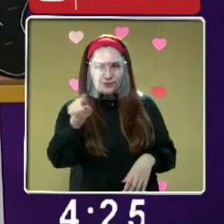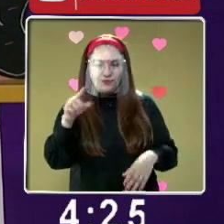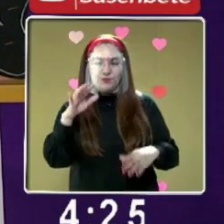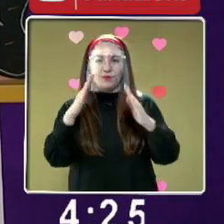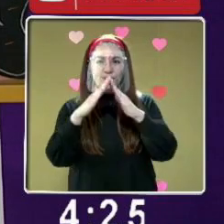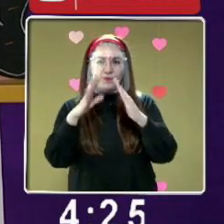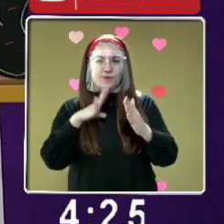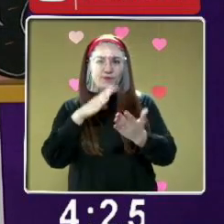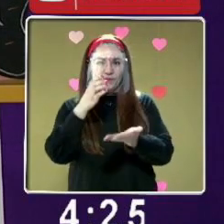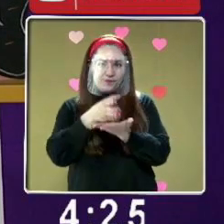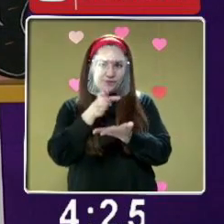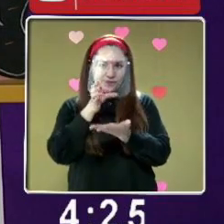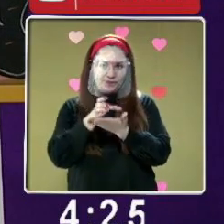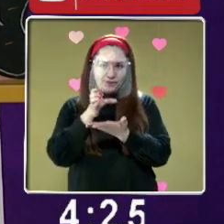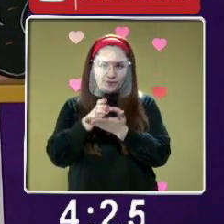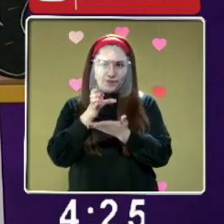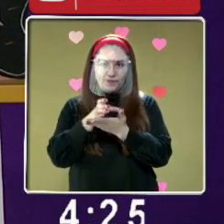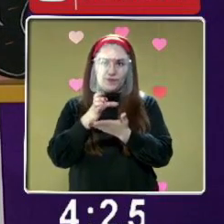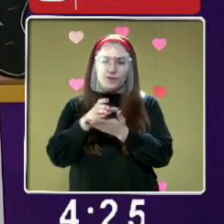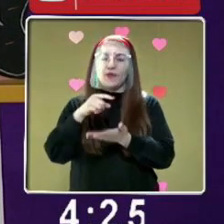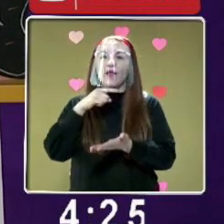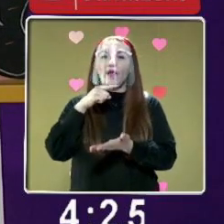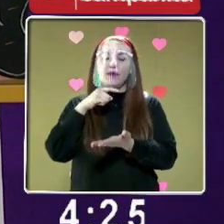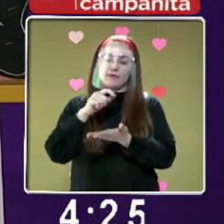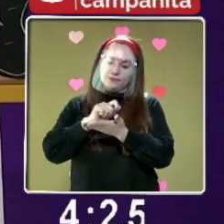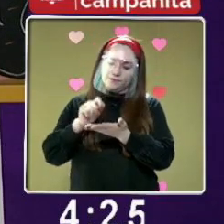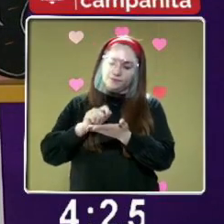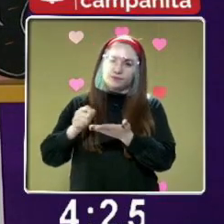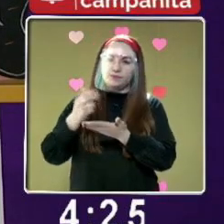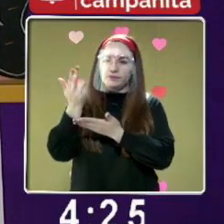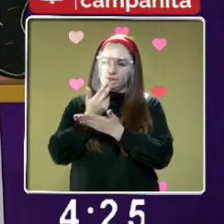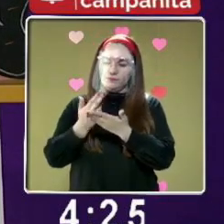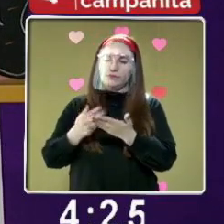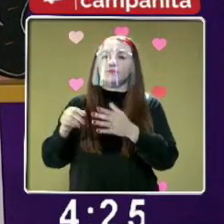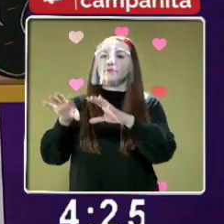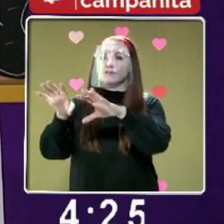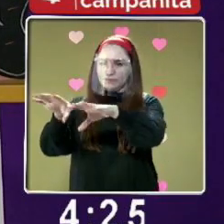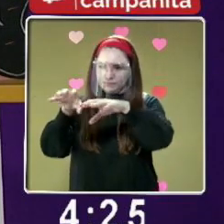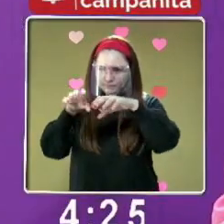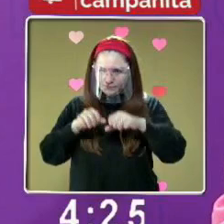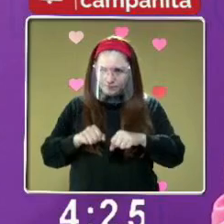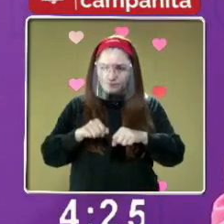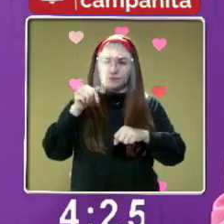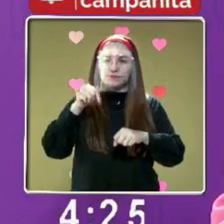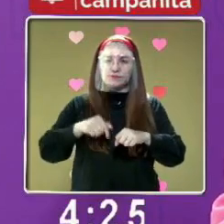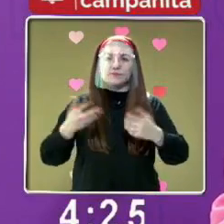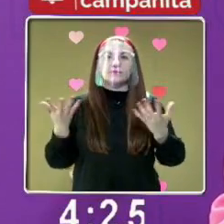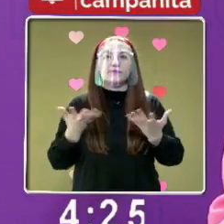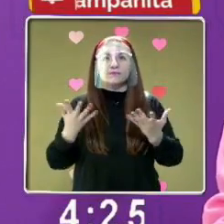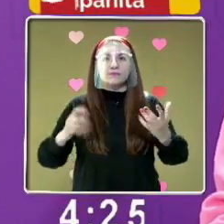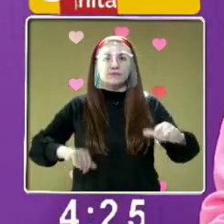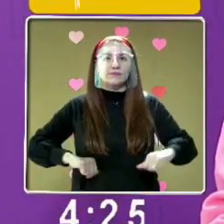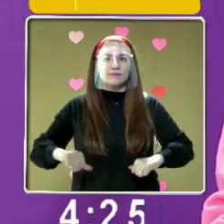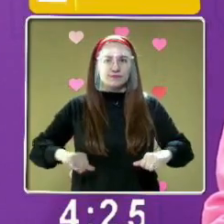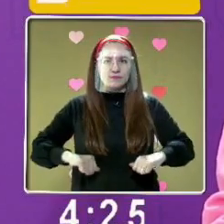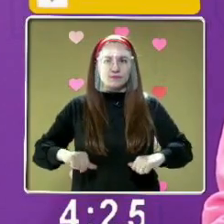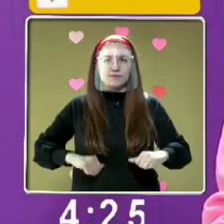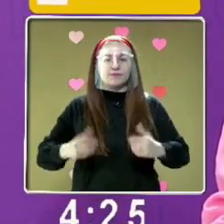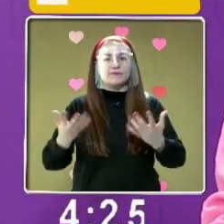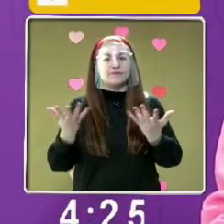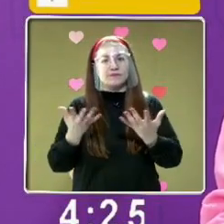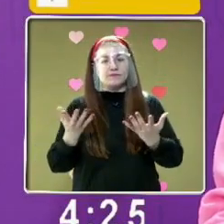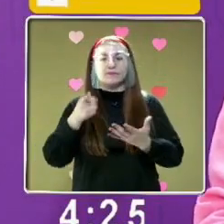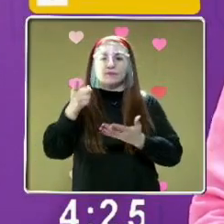ahí una libreta con donde anotar o hacer un dibujo, puedes ir por ella porque vamos a hacer una actividad en donde puedes tú hacer